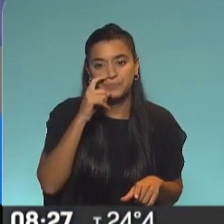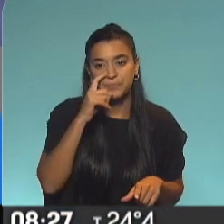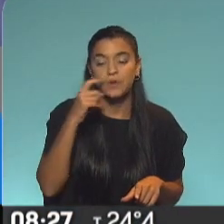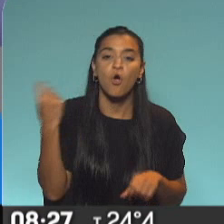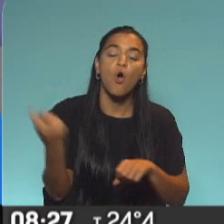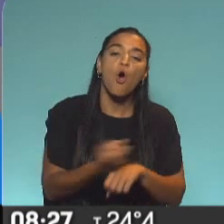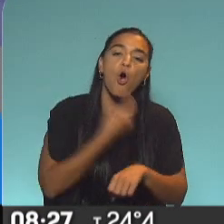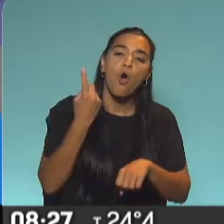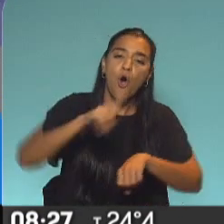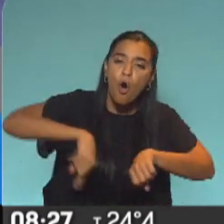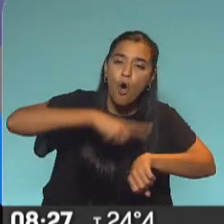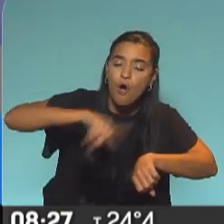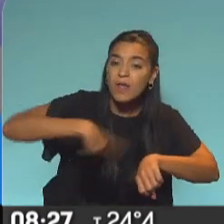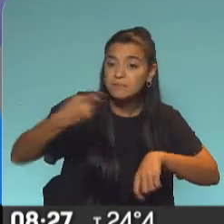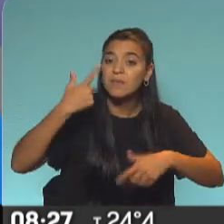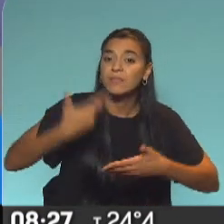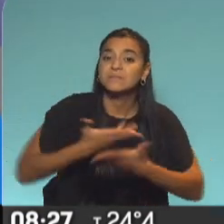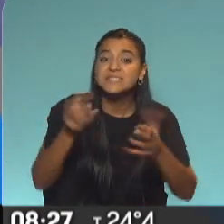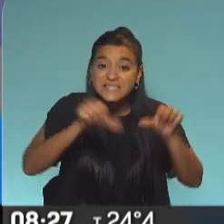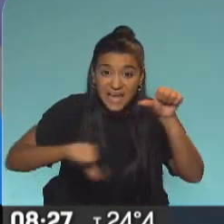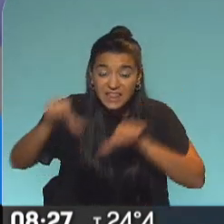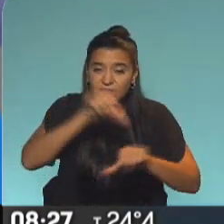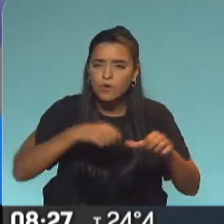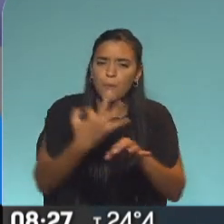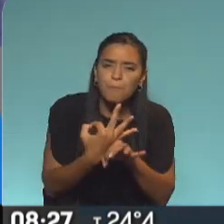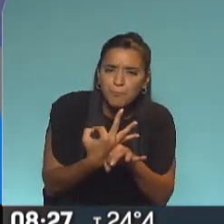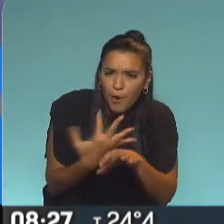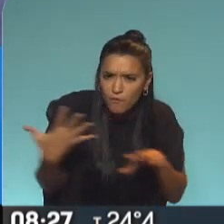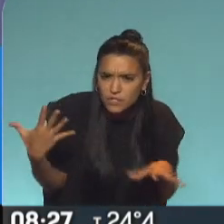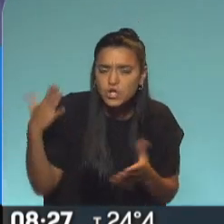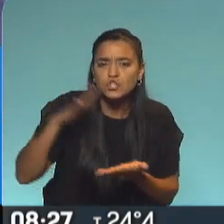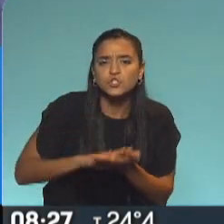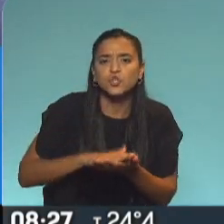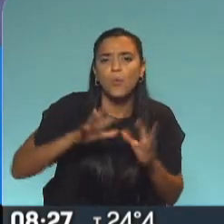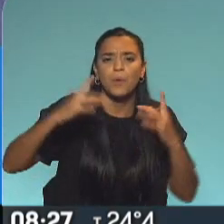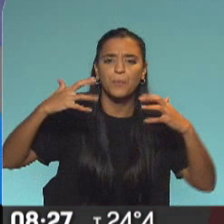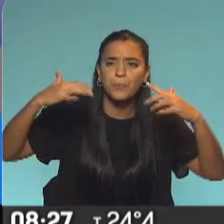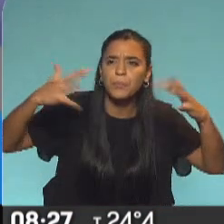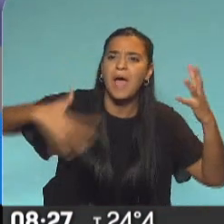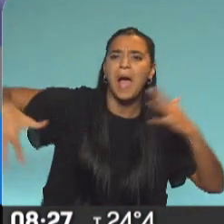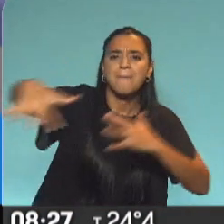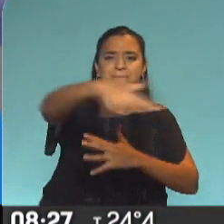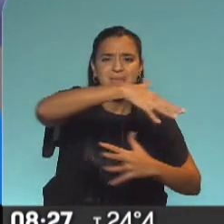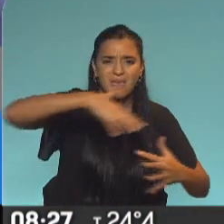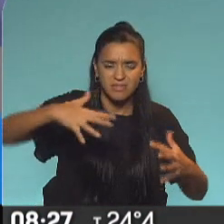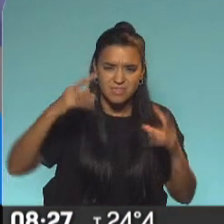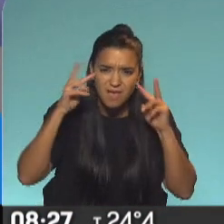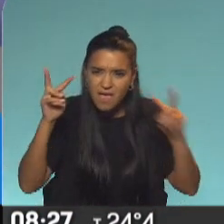durante horas, ¿no es cierto? Esto lo demostraron científicos que son especialistas en aerosoles y en ciencias del ambiente. Así que